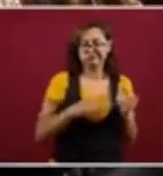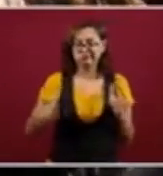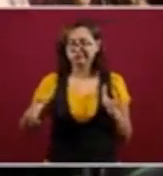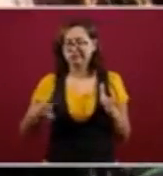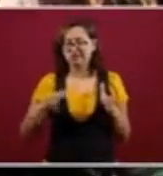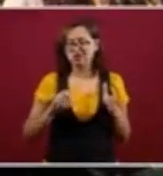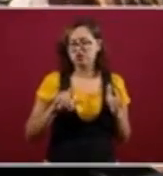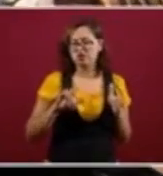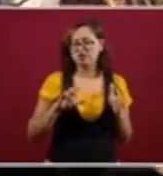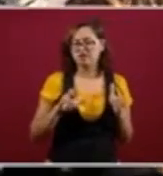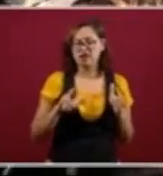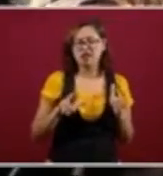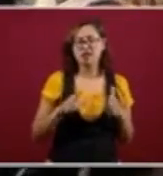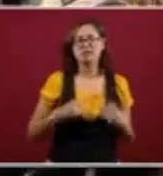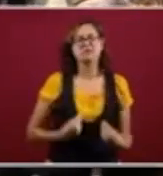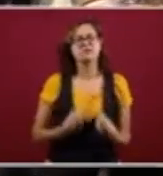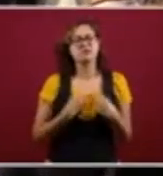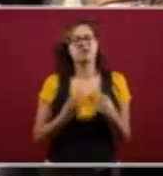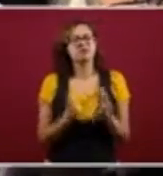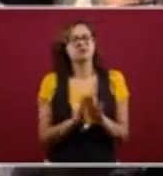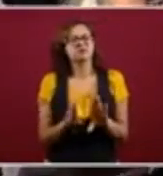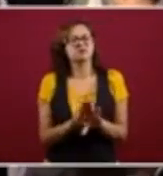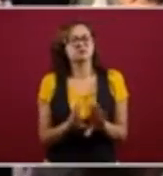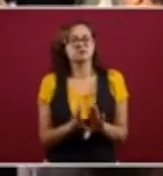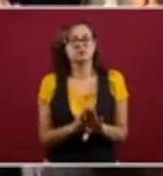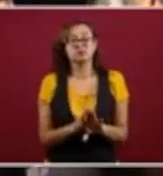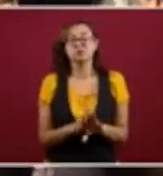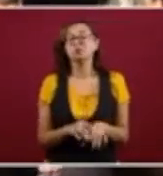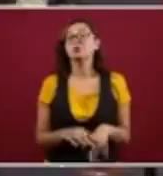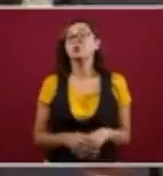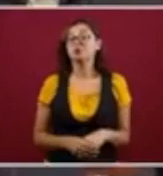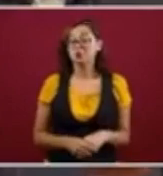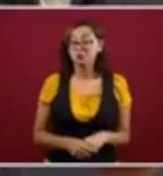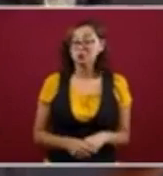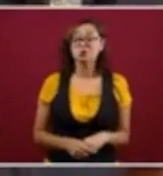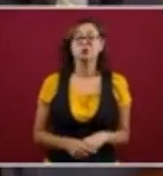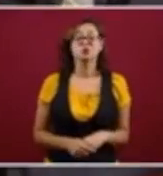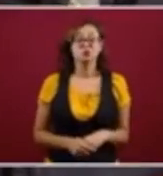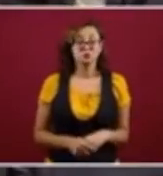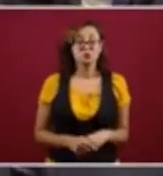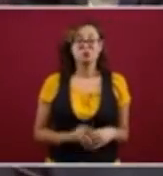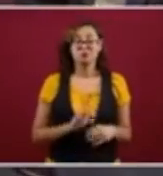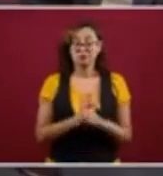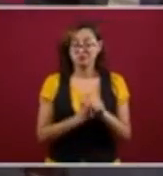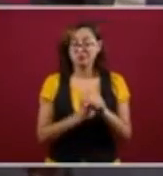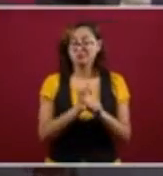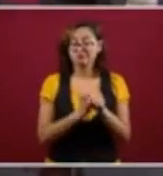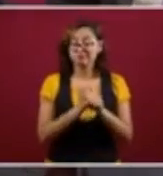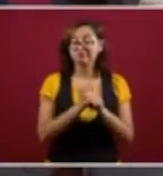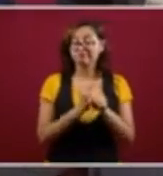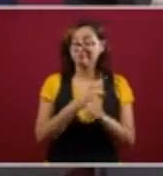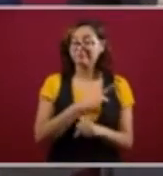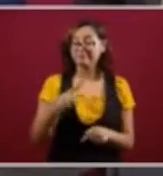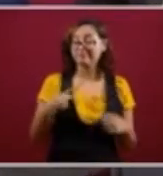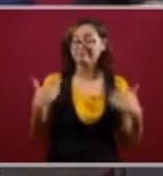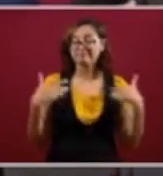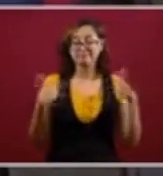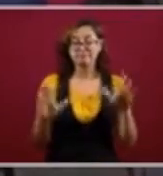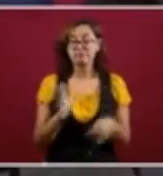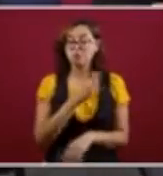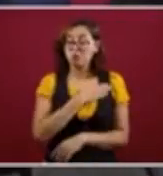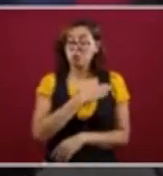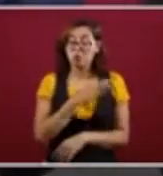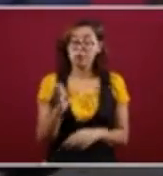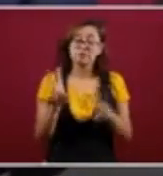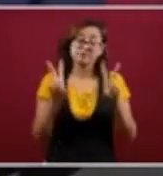del neoliberalismo? Es buenísima la investigación, el tema de investigación. Pero,